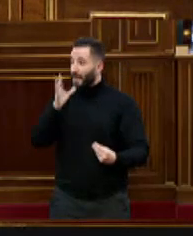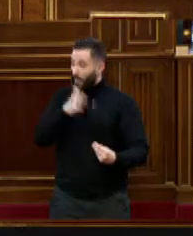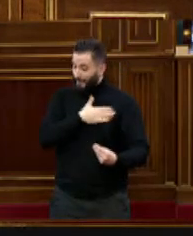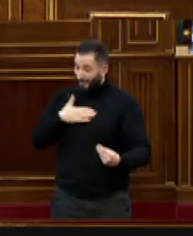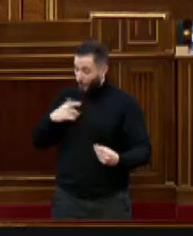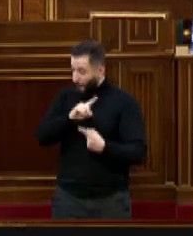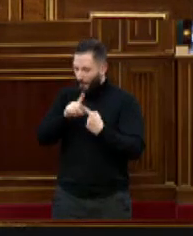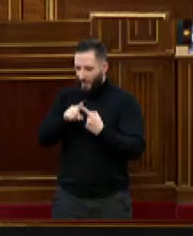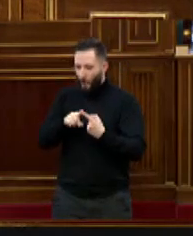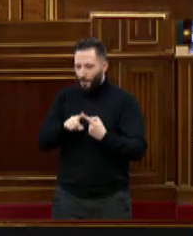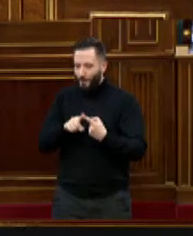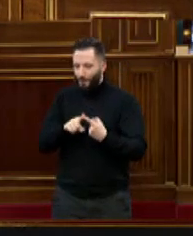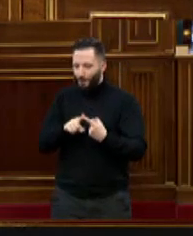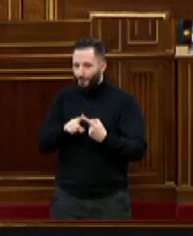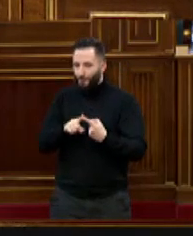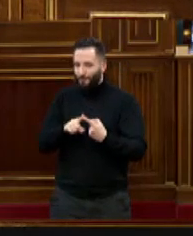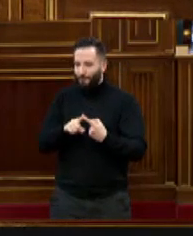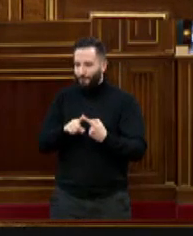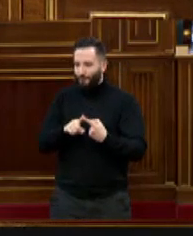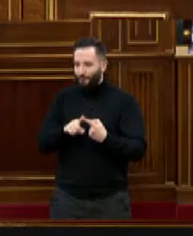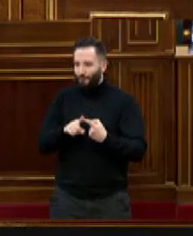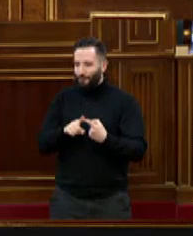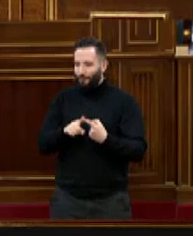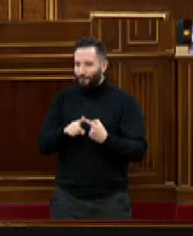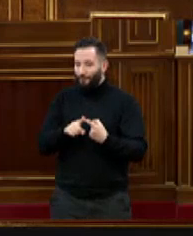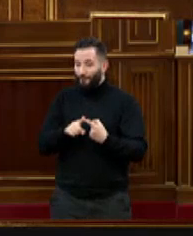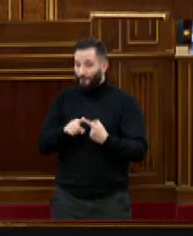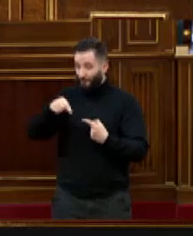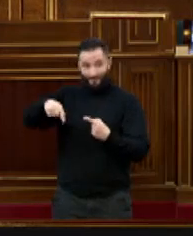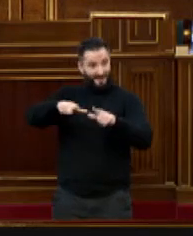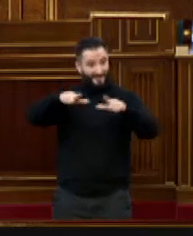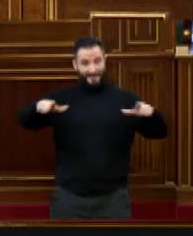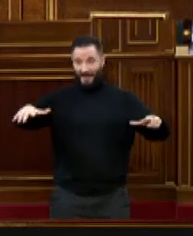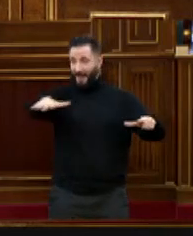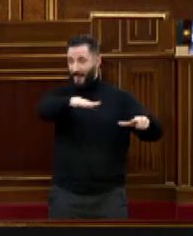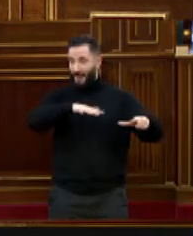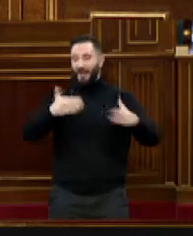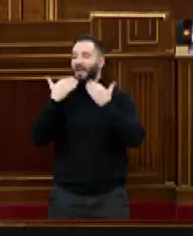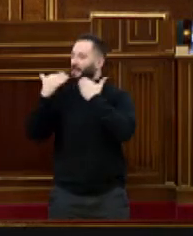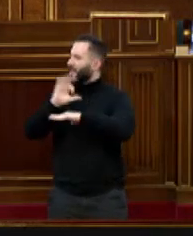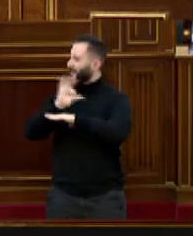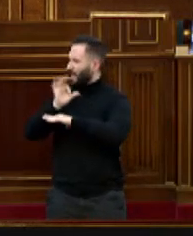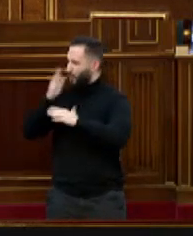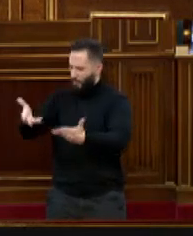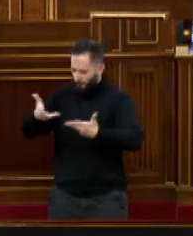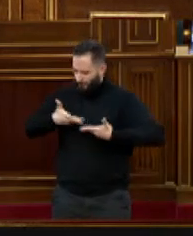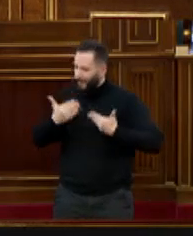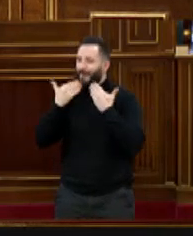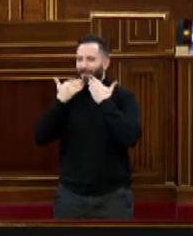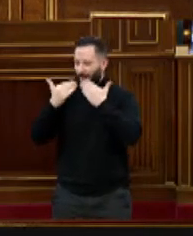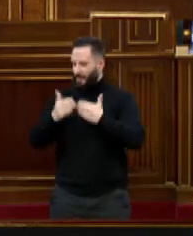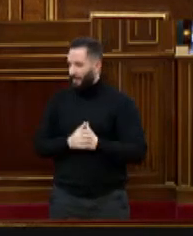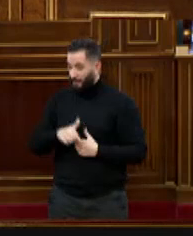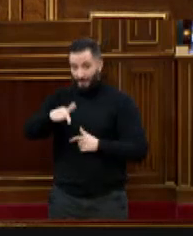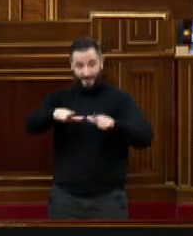lugar destacar que esta esta sala gracias al senado por cedernosla esta sala que